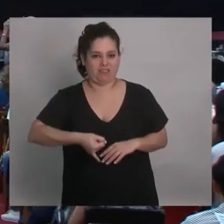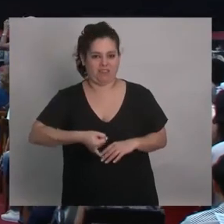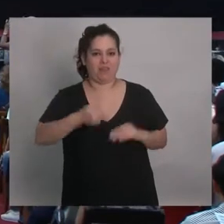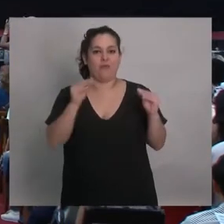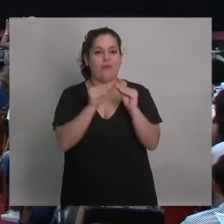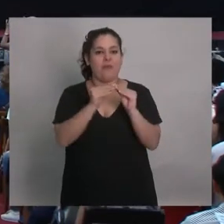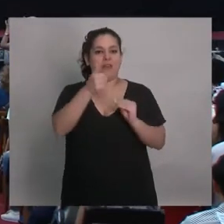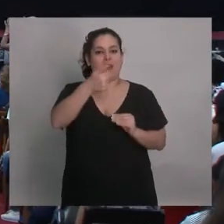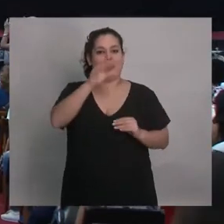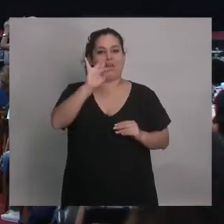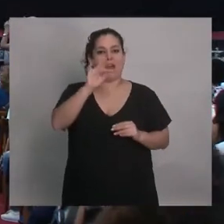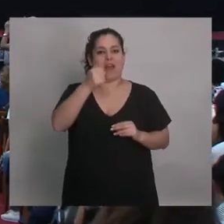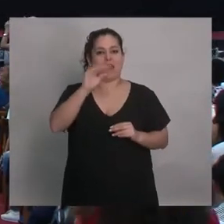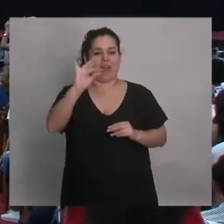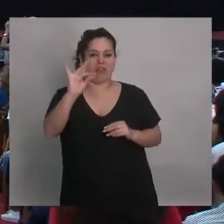hadad